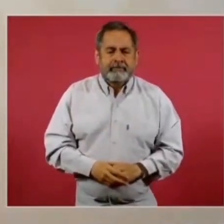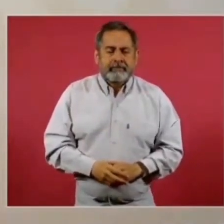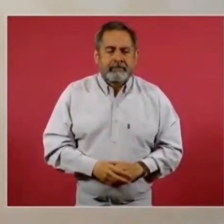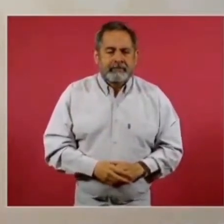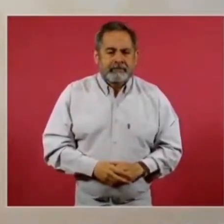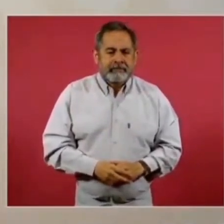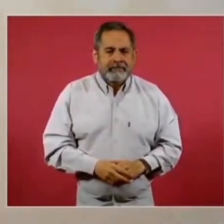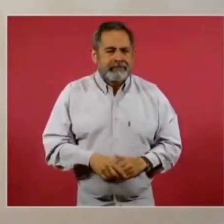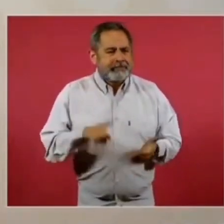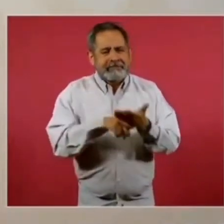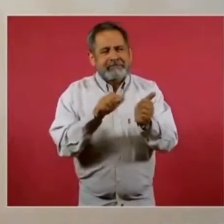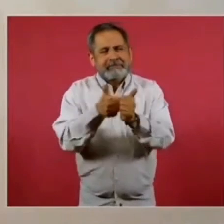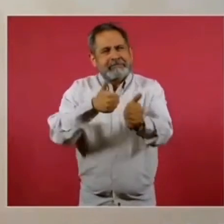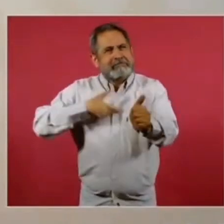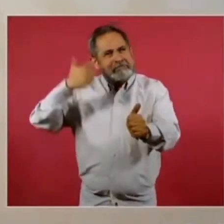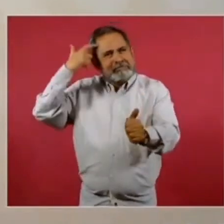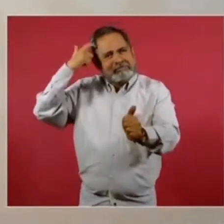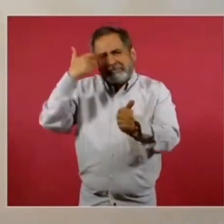eso es un